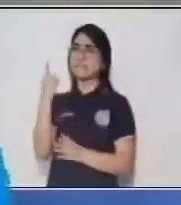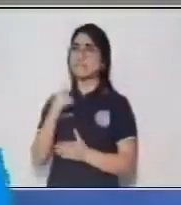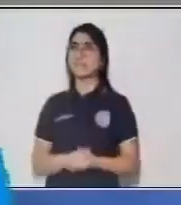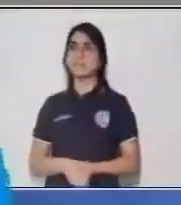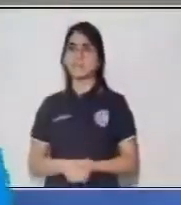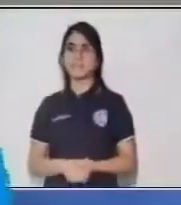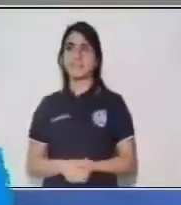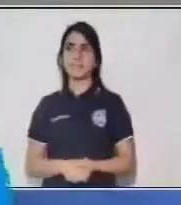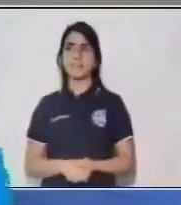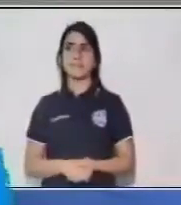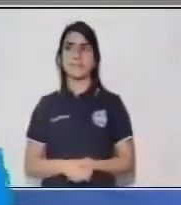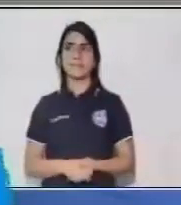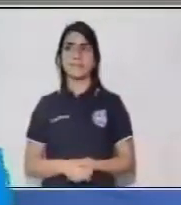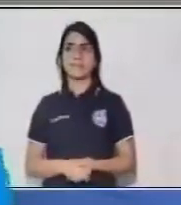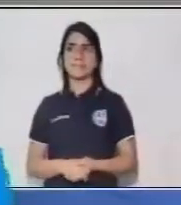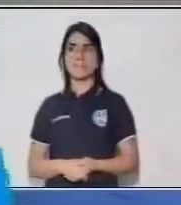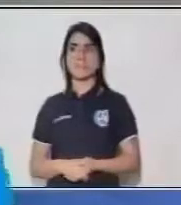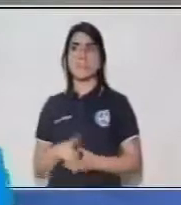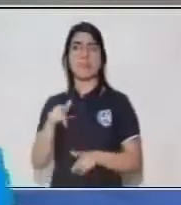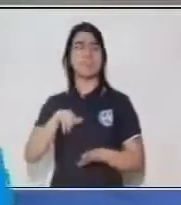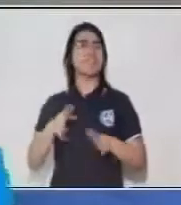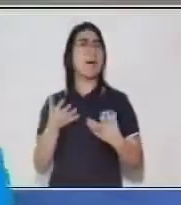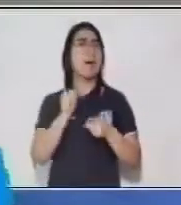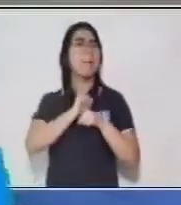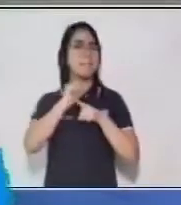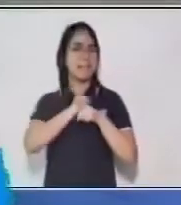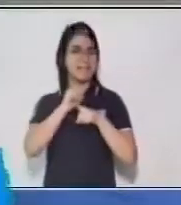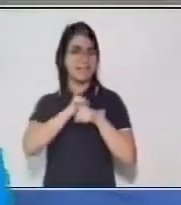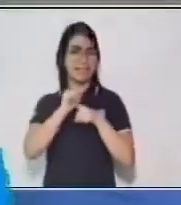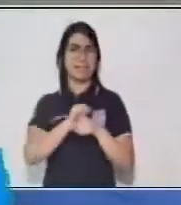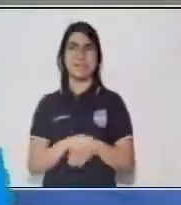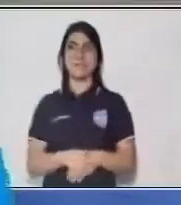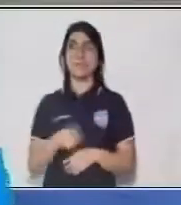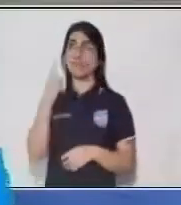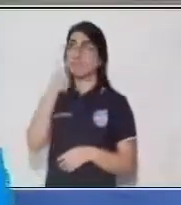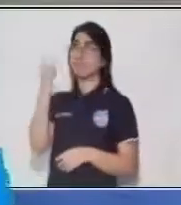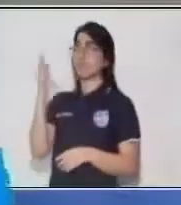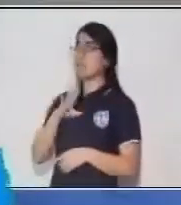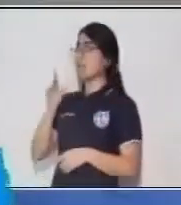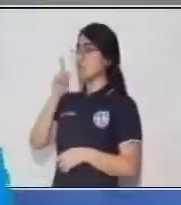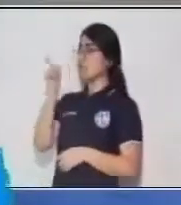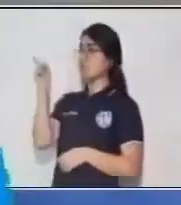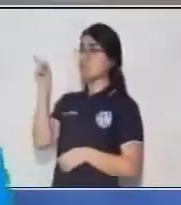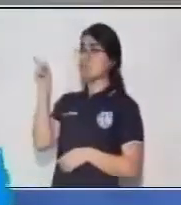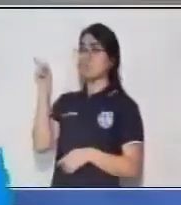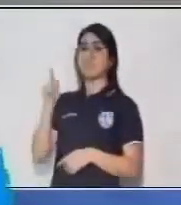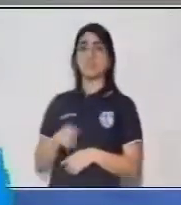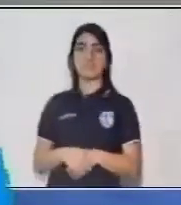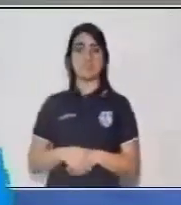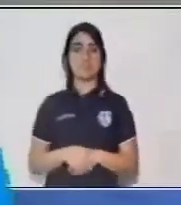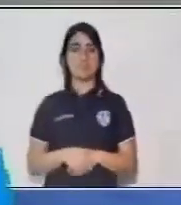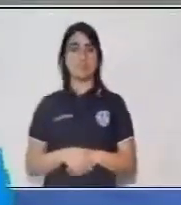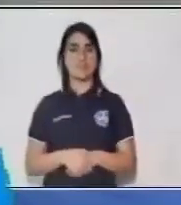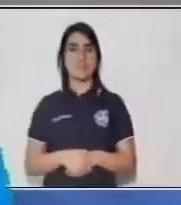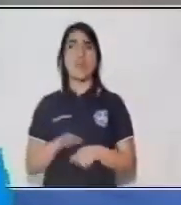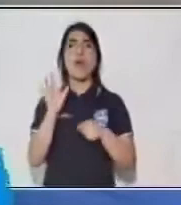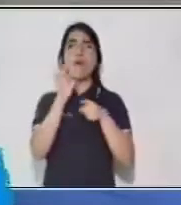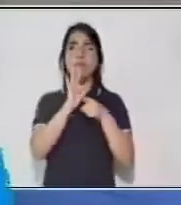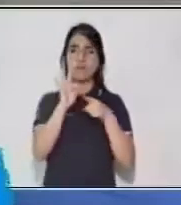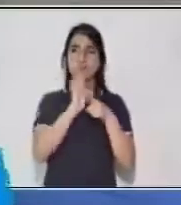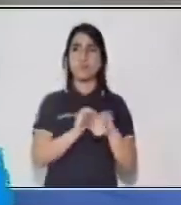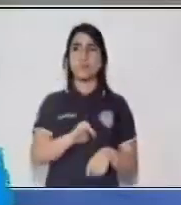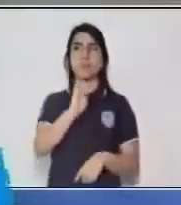Nos dice, practiquemos. Y nos dan la función 3 elevado